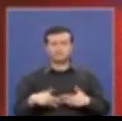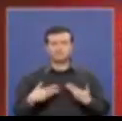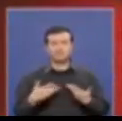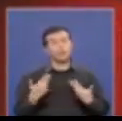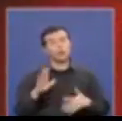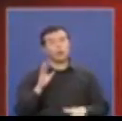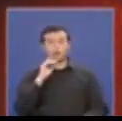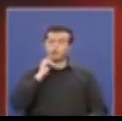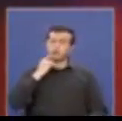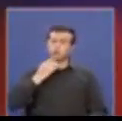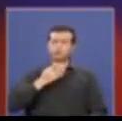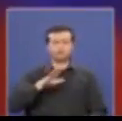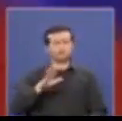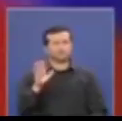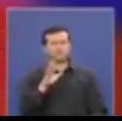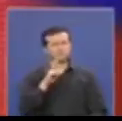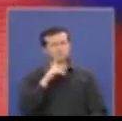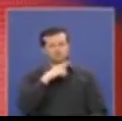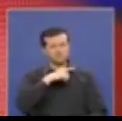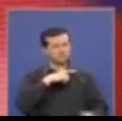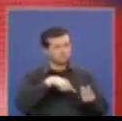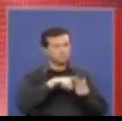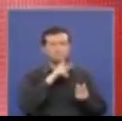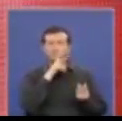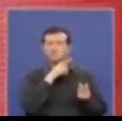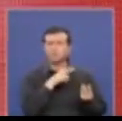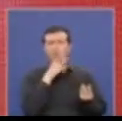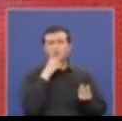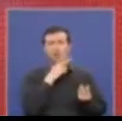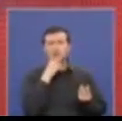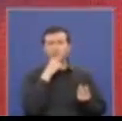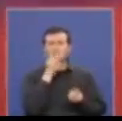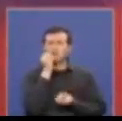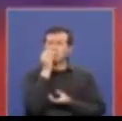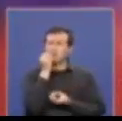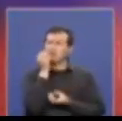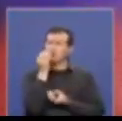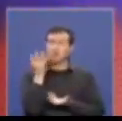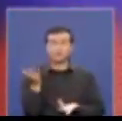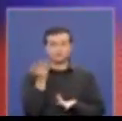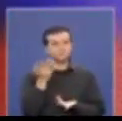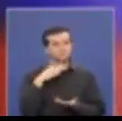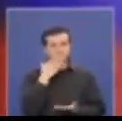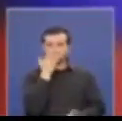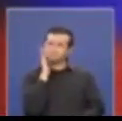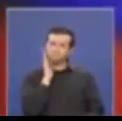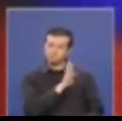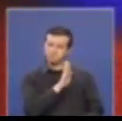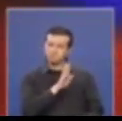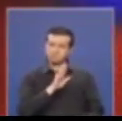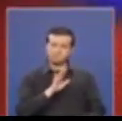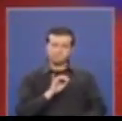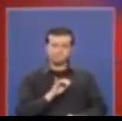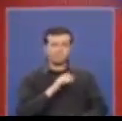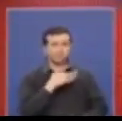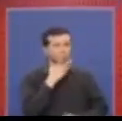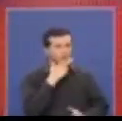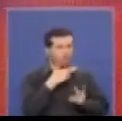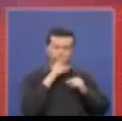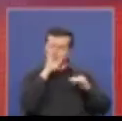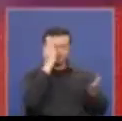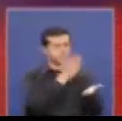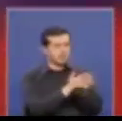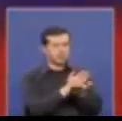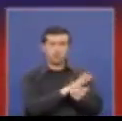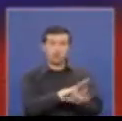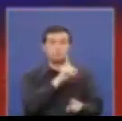ya son serios. No, siguen hablando cosas falsas e irresponsables. Y les vamos a ir respondiendo. Ya basta de tanta mala fe